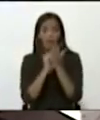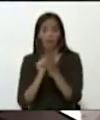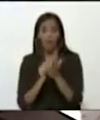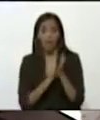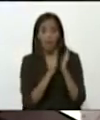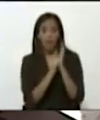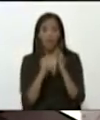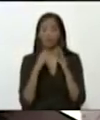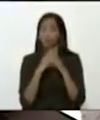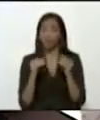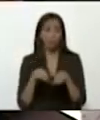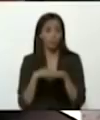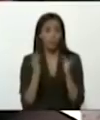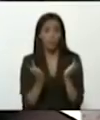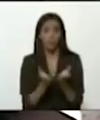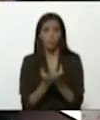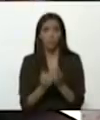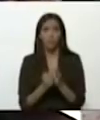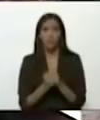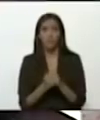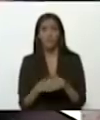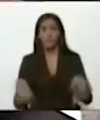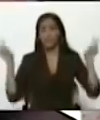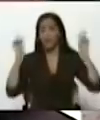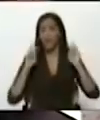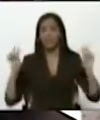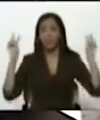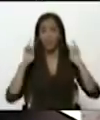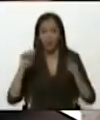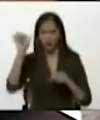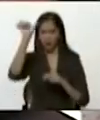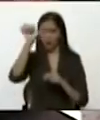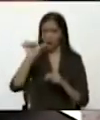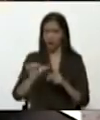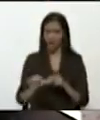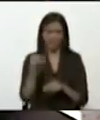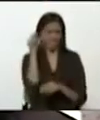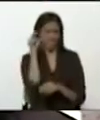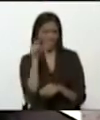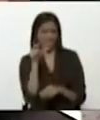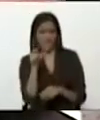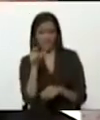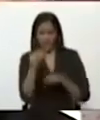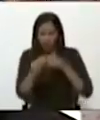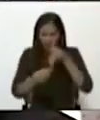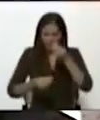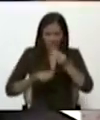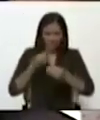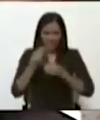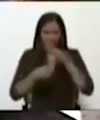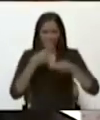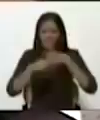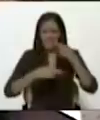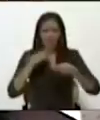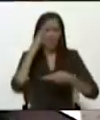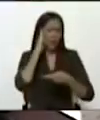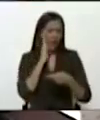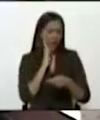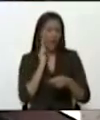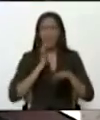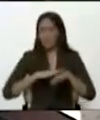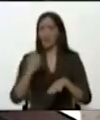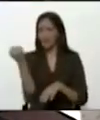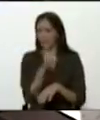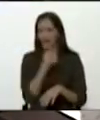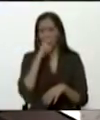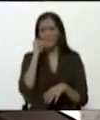obviamente. Y salían con una supuesta análisis crítico deconstructivo de la revolución bolivariana y por qué había que matar a